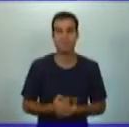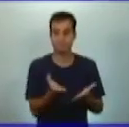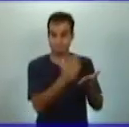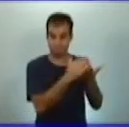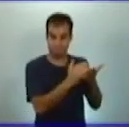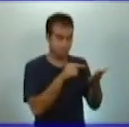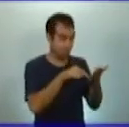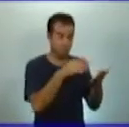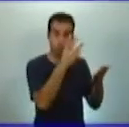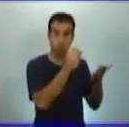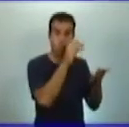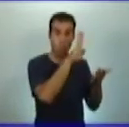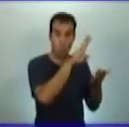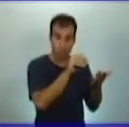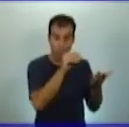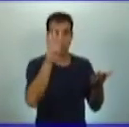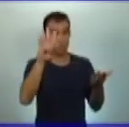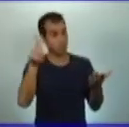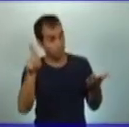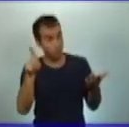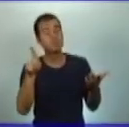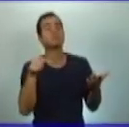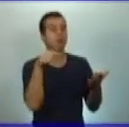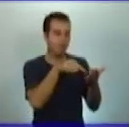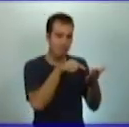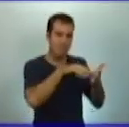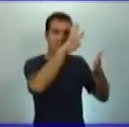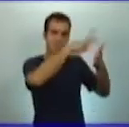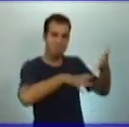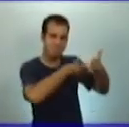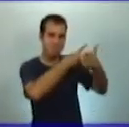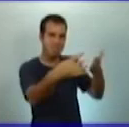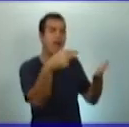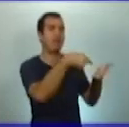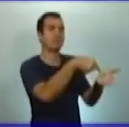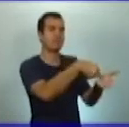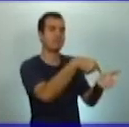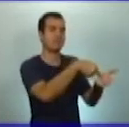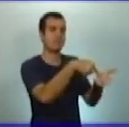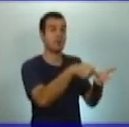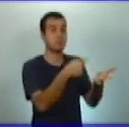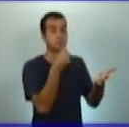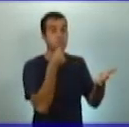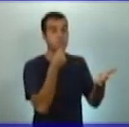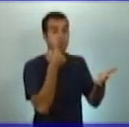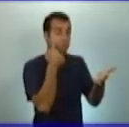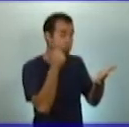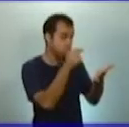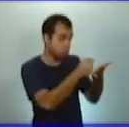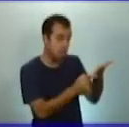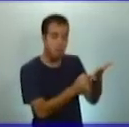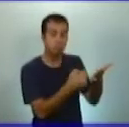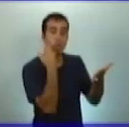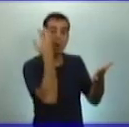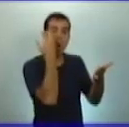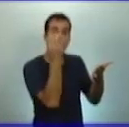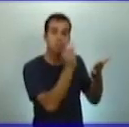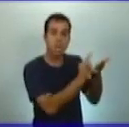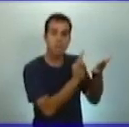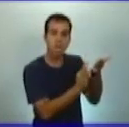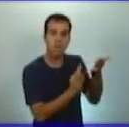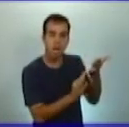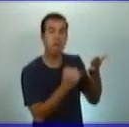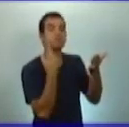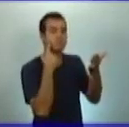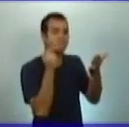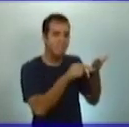páginas 40 y 41, aparece la tabla periódica y pueden ver la leyenda, que al igual que en esta, aparece